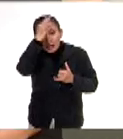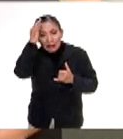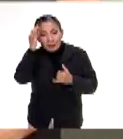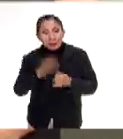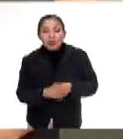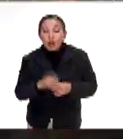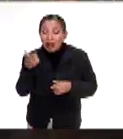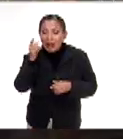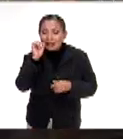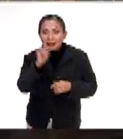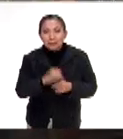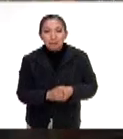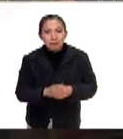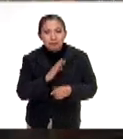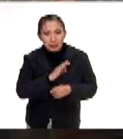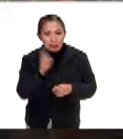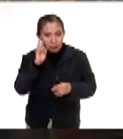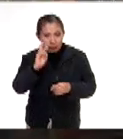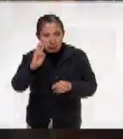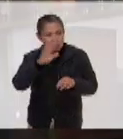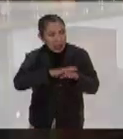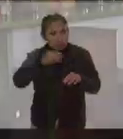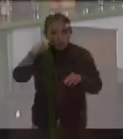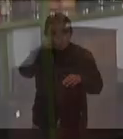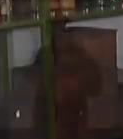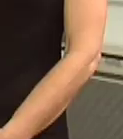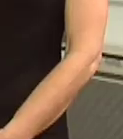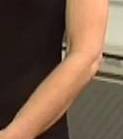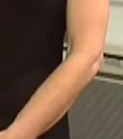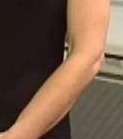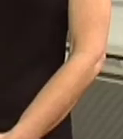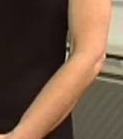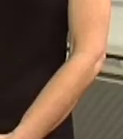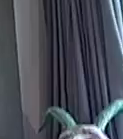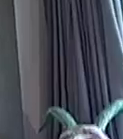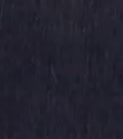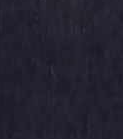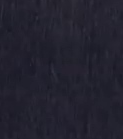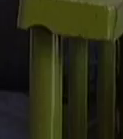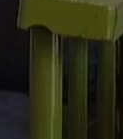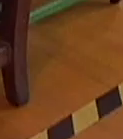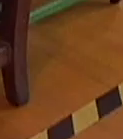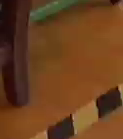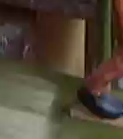seguramente. Ojalá que sí. ¿Podemos recorrer algo contigo? Claro. Pues vamos.